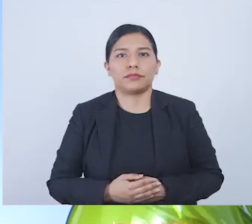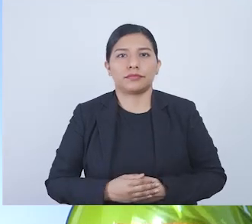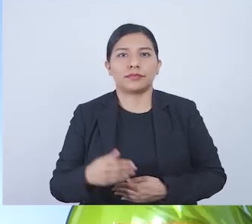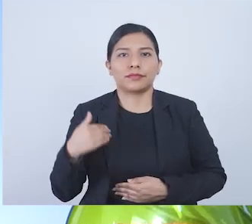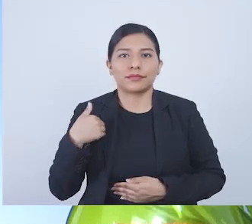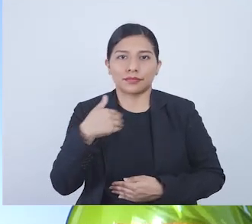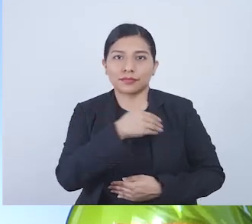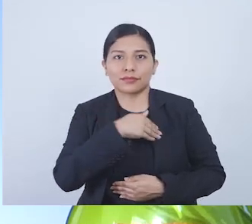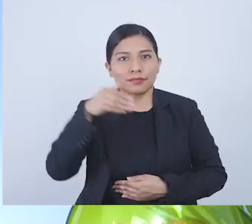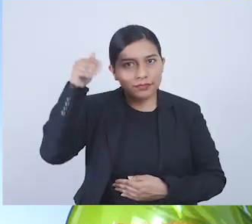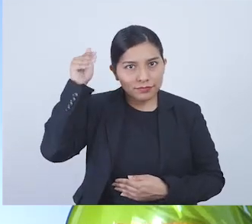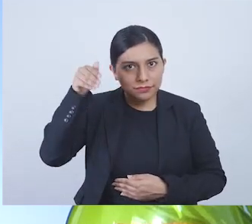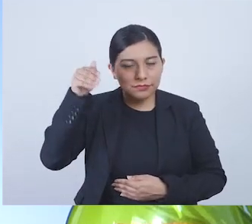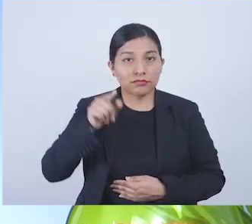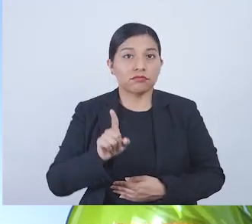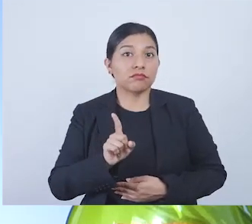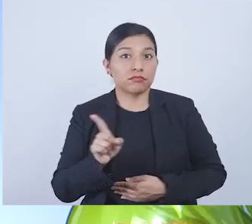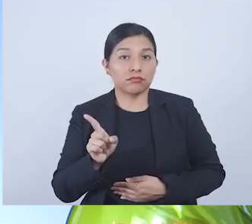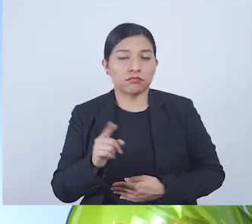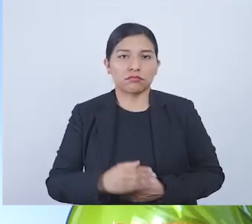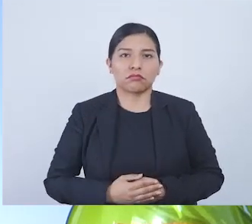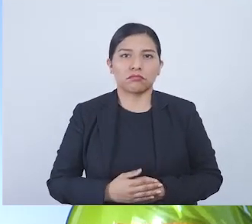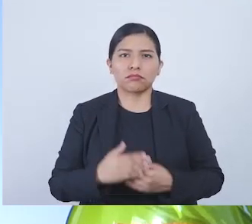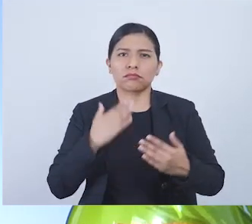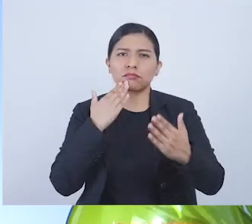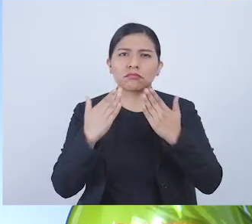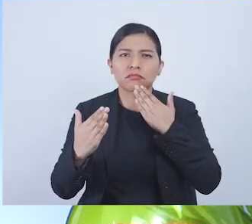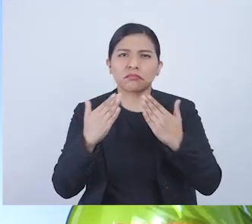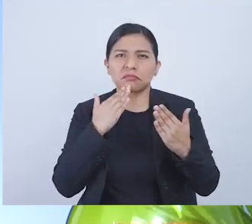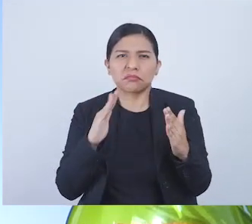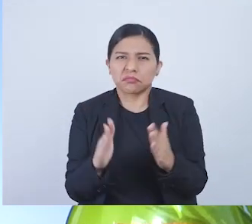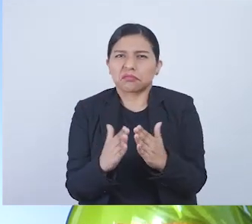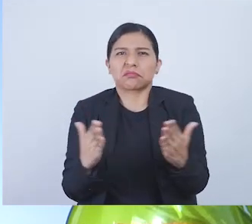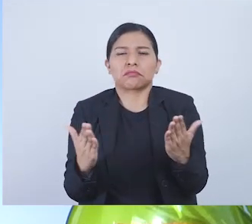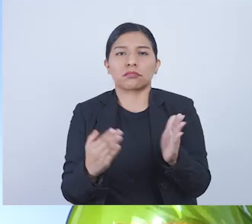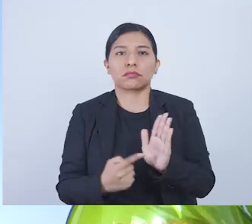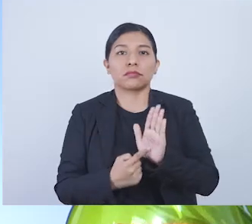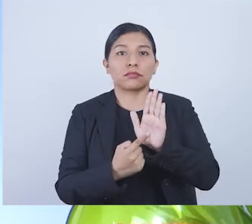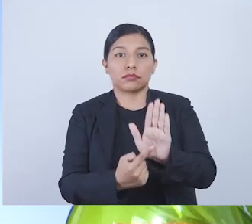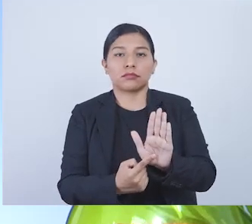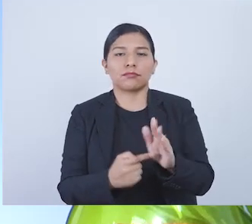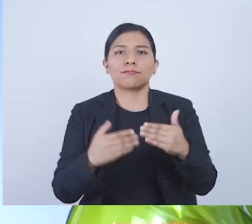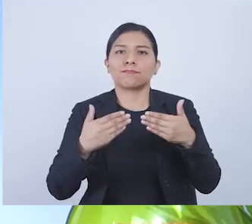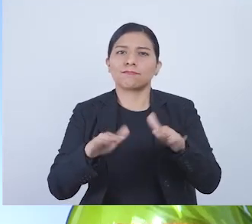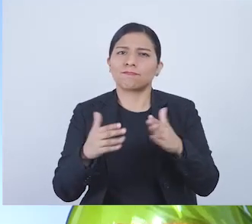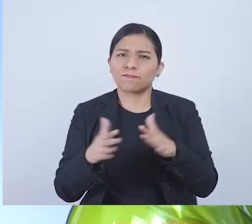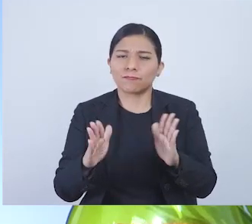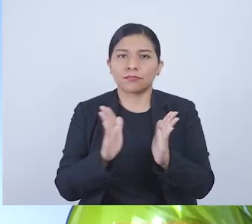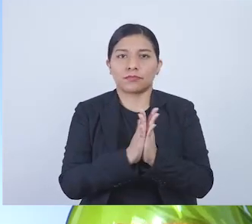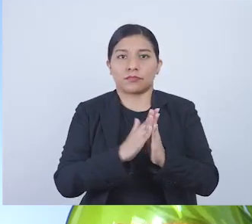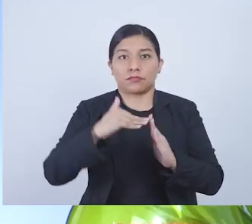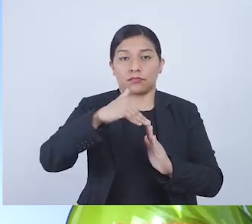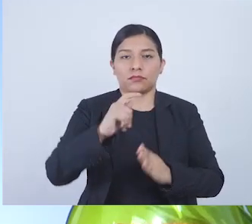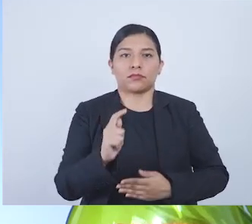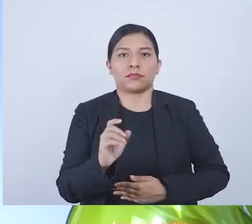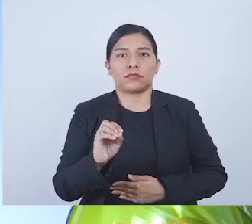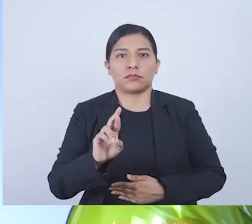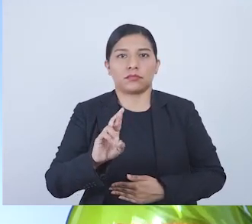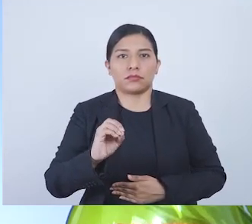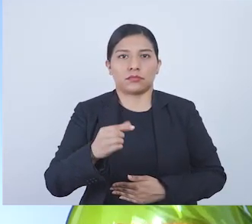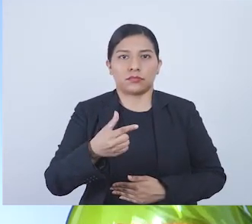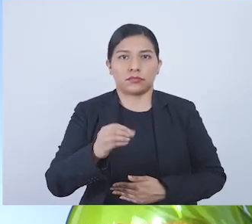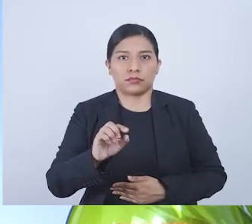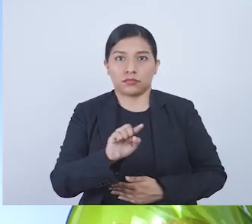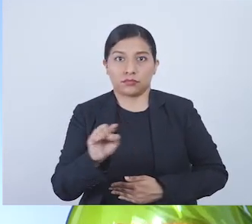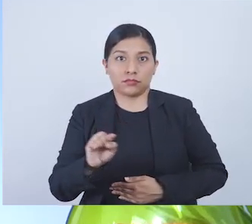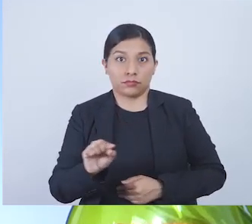Ministerio de Educación está definiendo a través de su plan Torogoz una visión